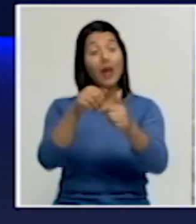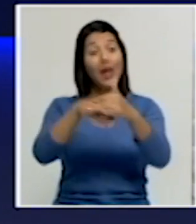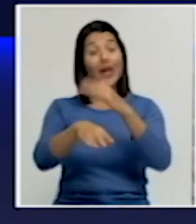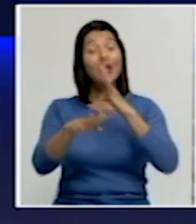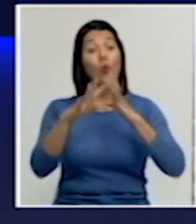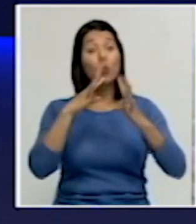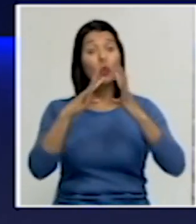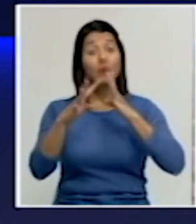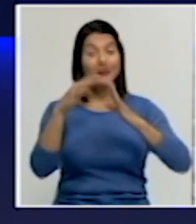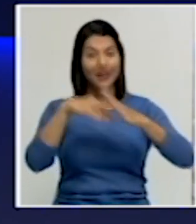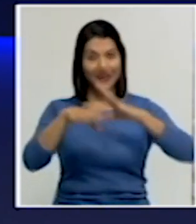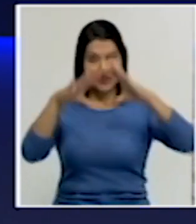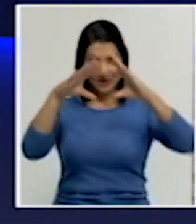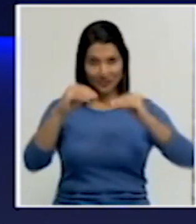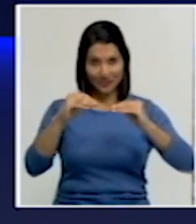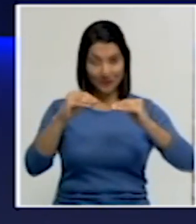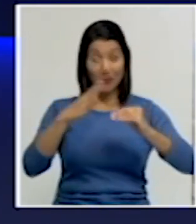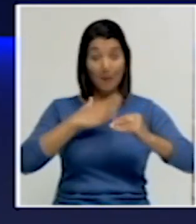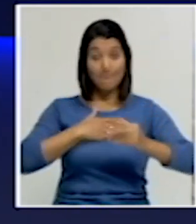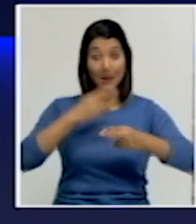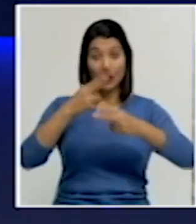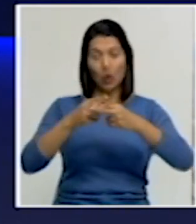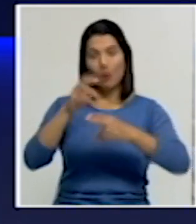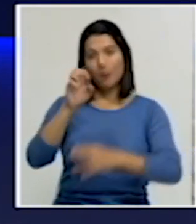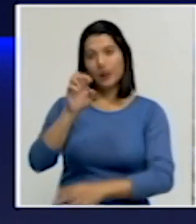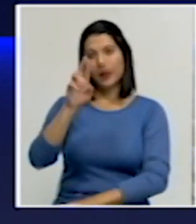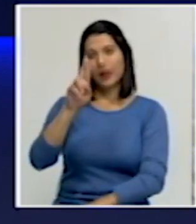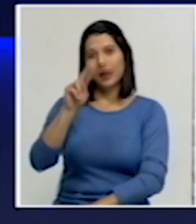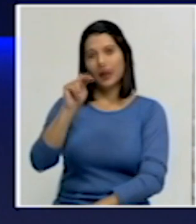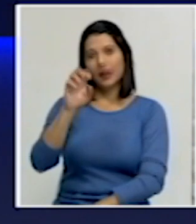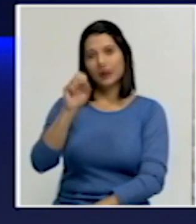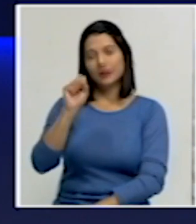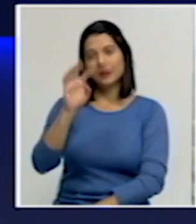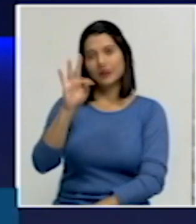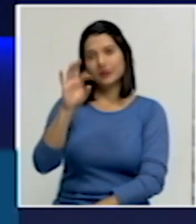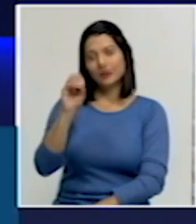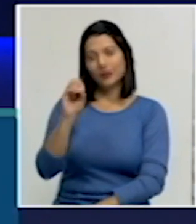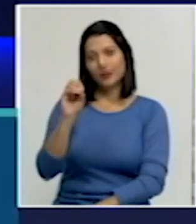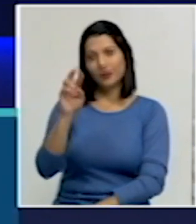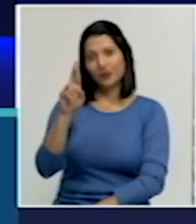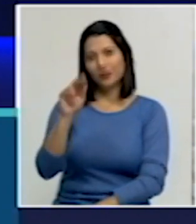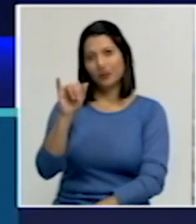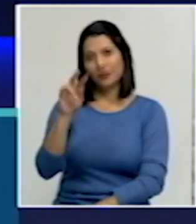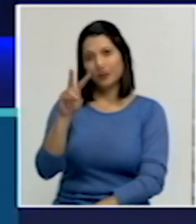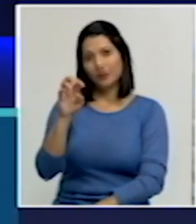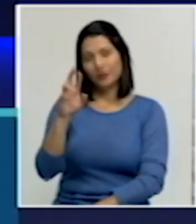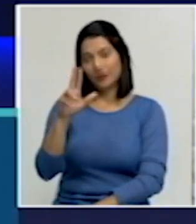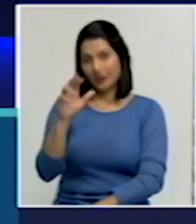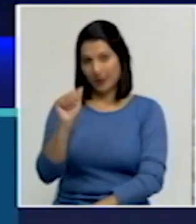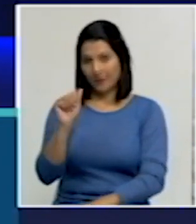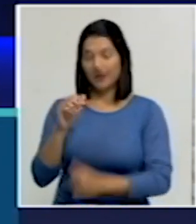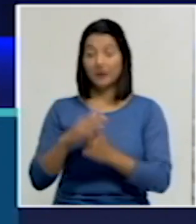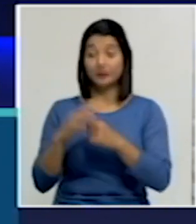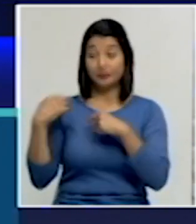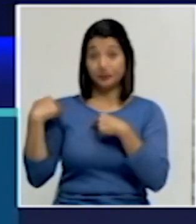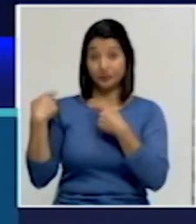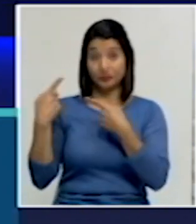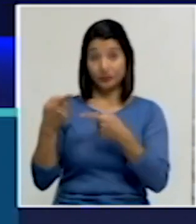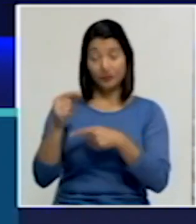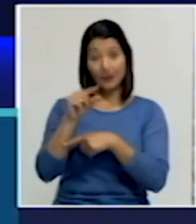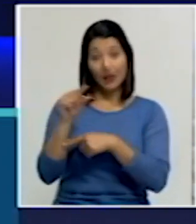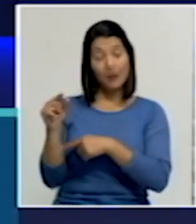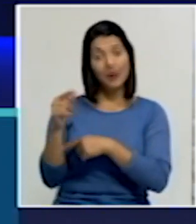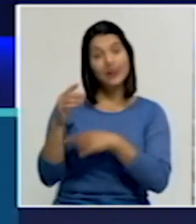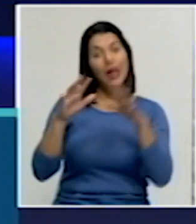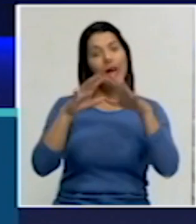conversaciones nocturnas. Soy Ernesto Rivera. En las últimas semanas, el